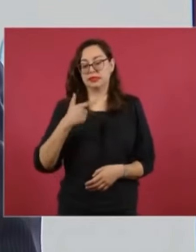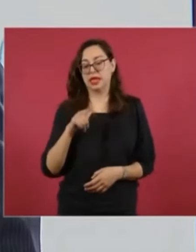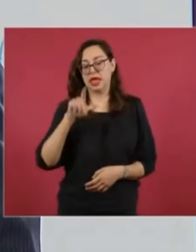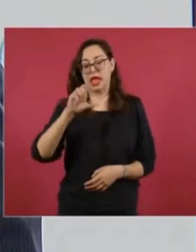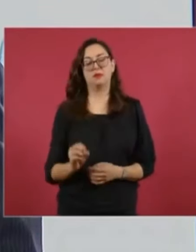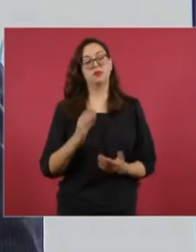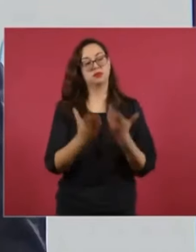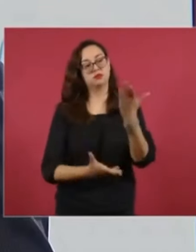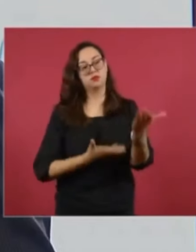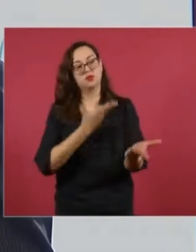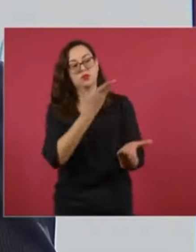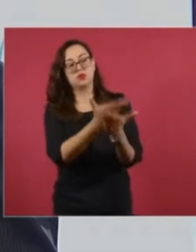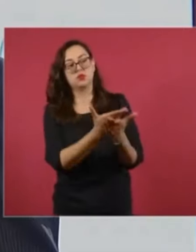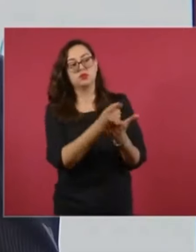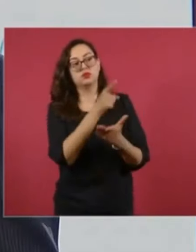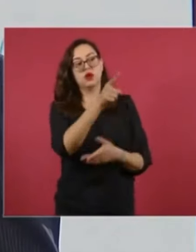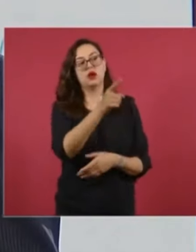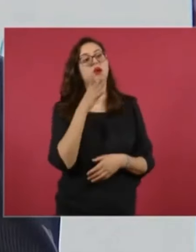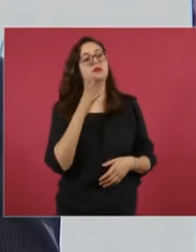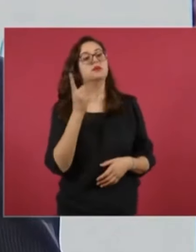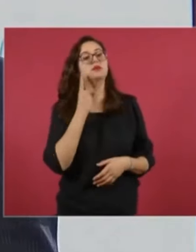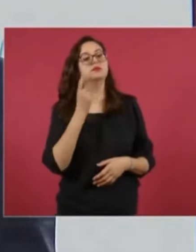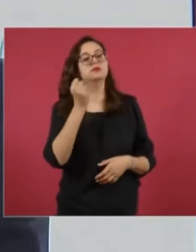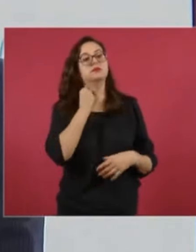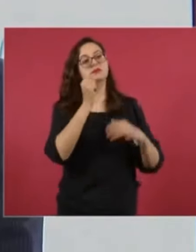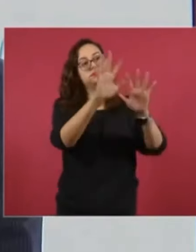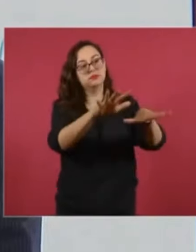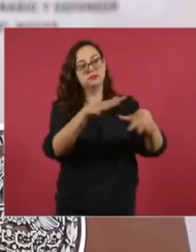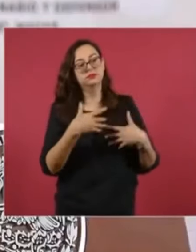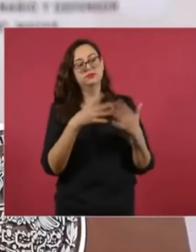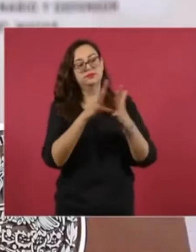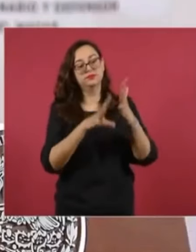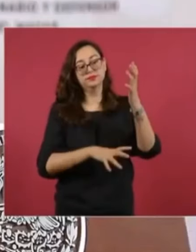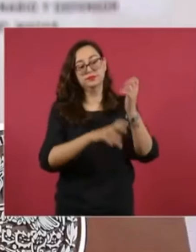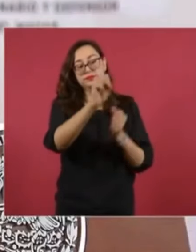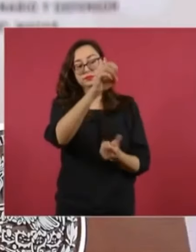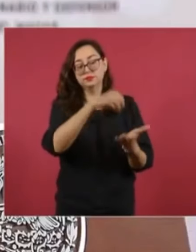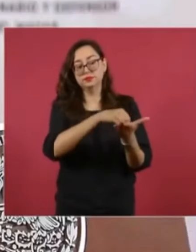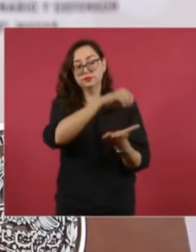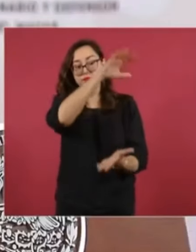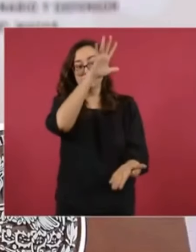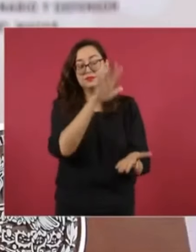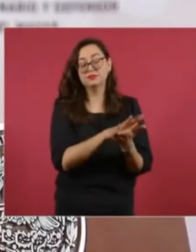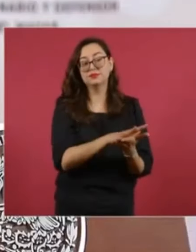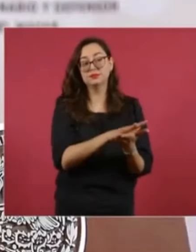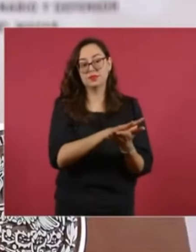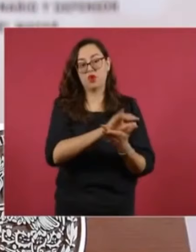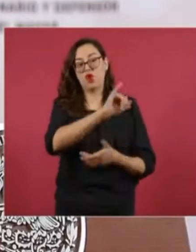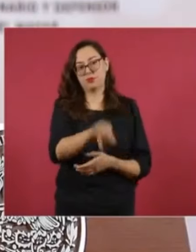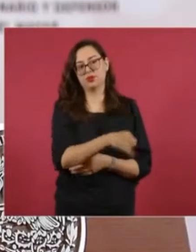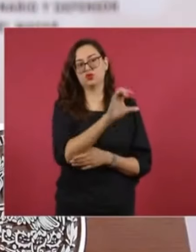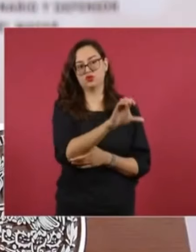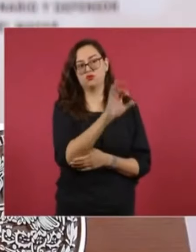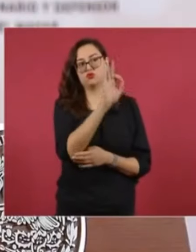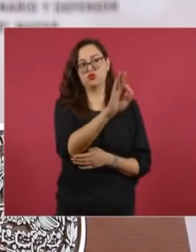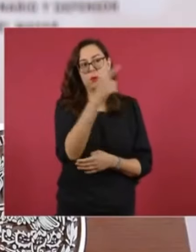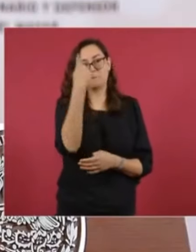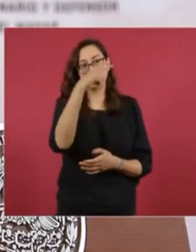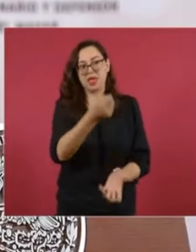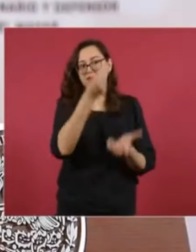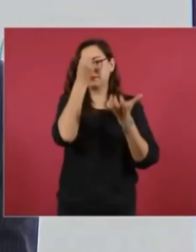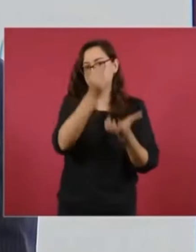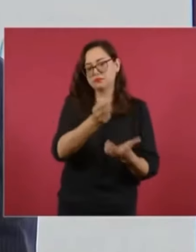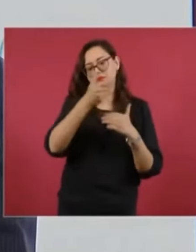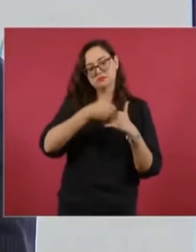123 de la Carta Magna justamente para asegurar el derecho de las y los jóvenes a través de este instrumento que